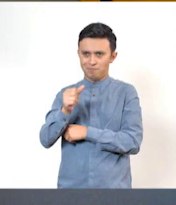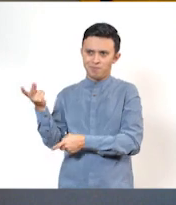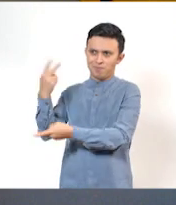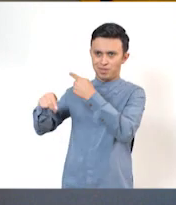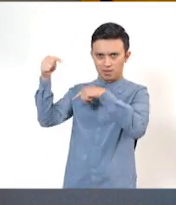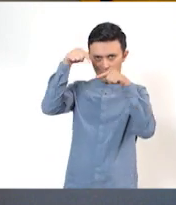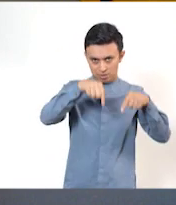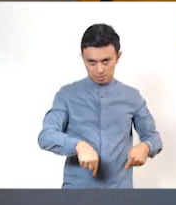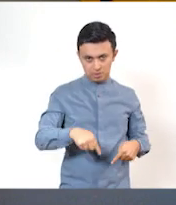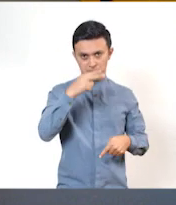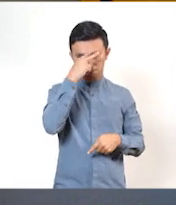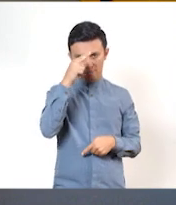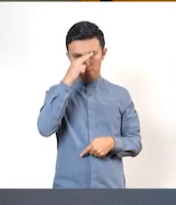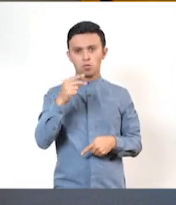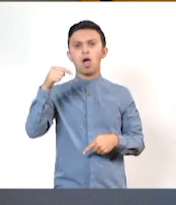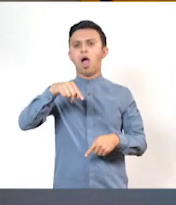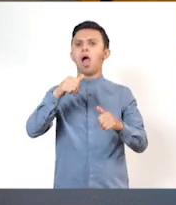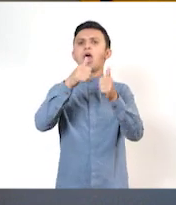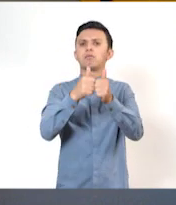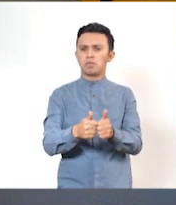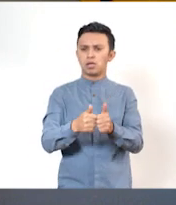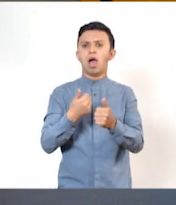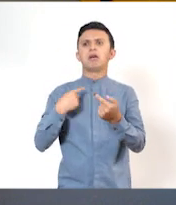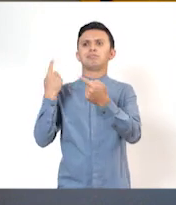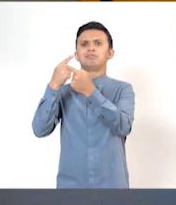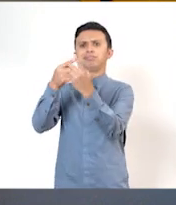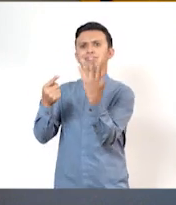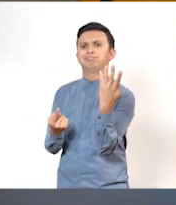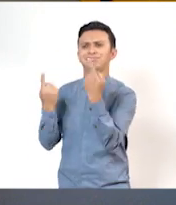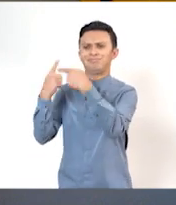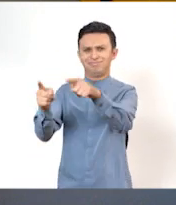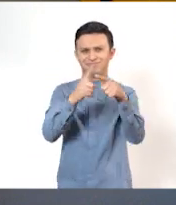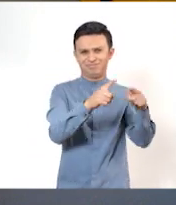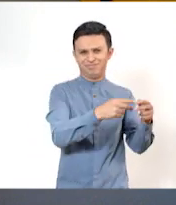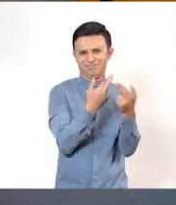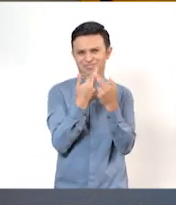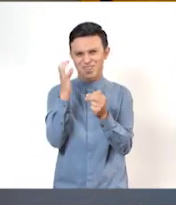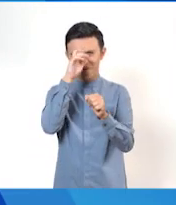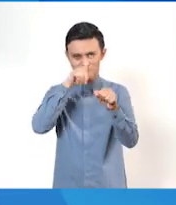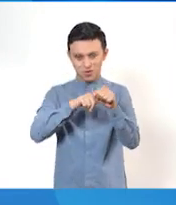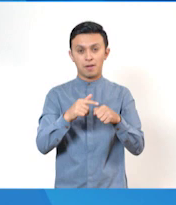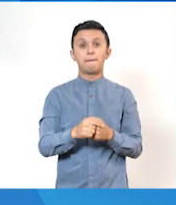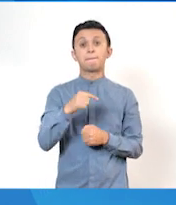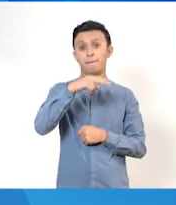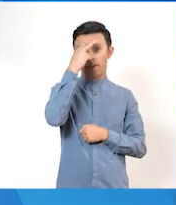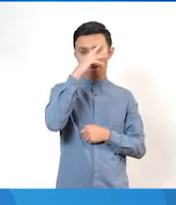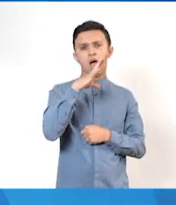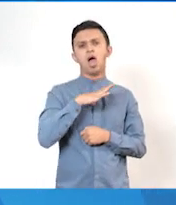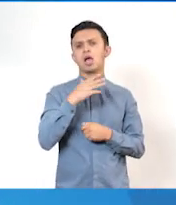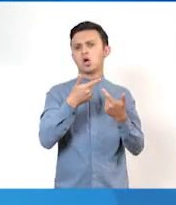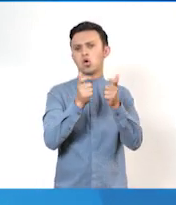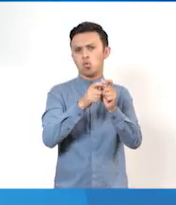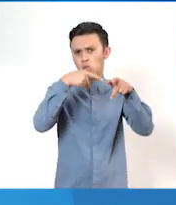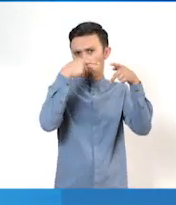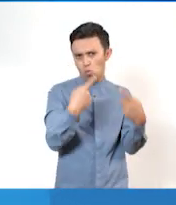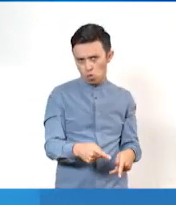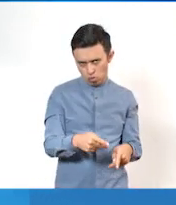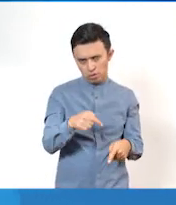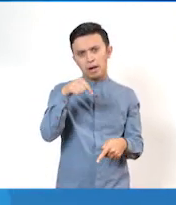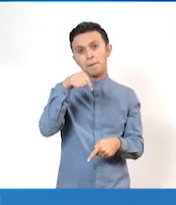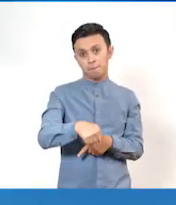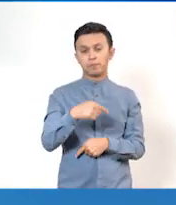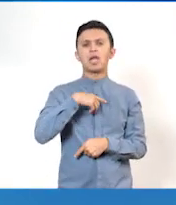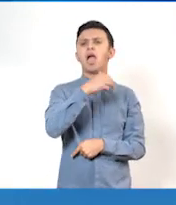que pueblan nuestro país y lo hacen diverso y por tanto pues más rico. Sabemos que en México existen pueblos originarios